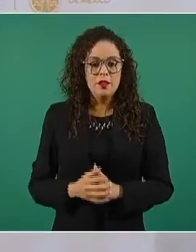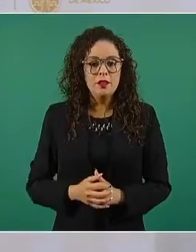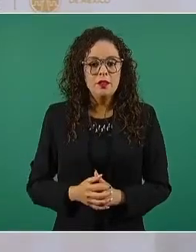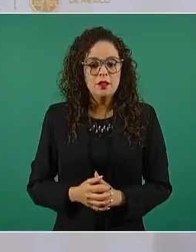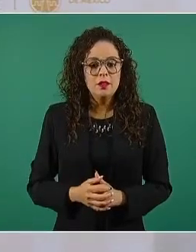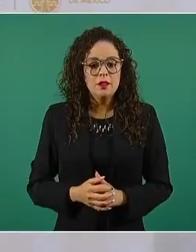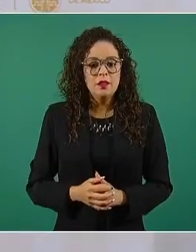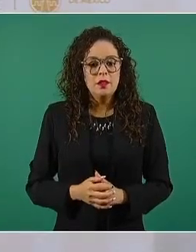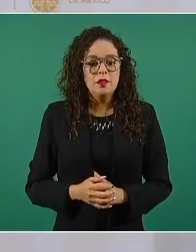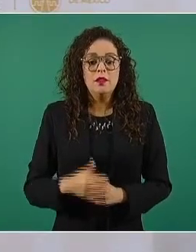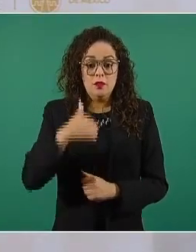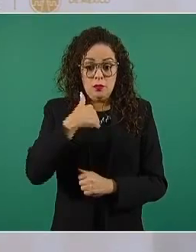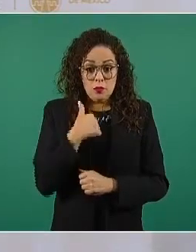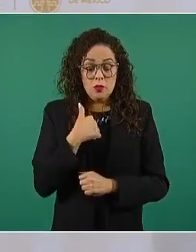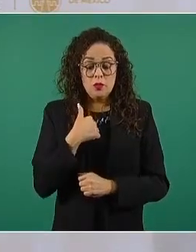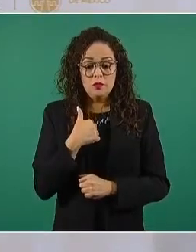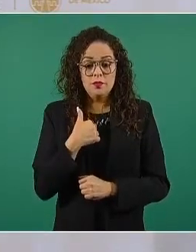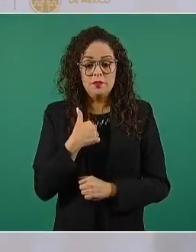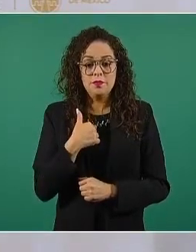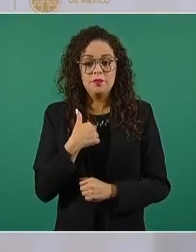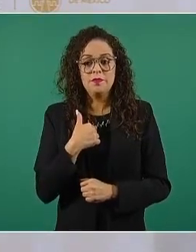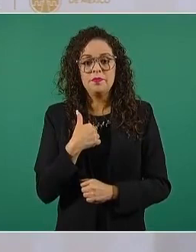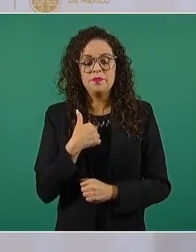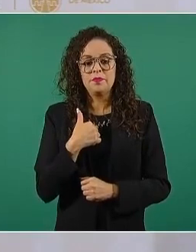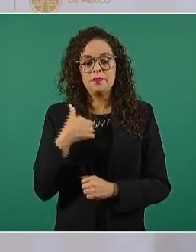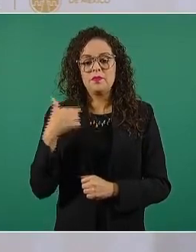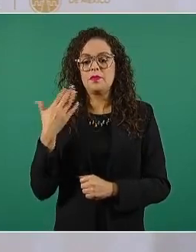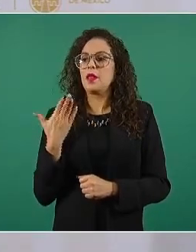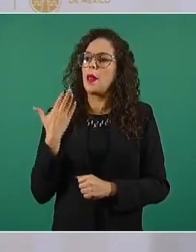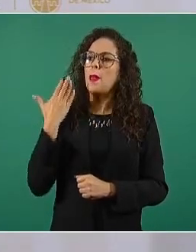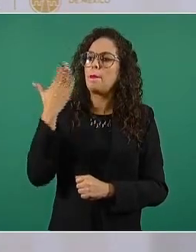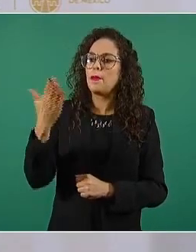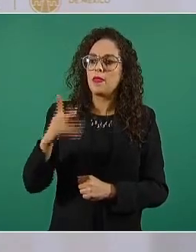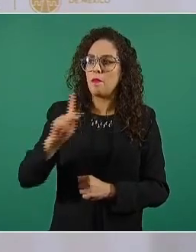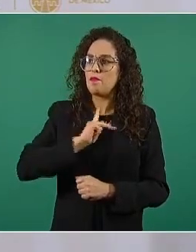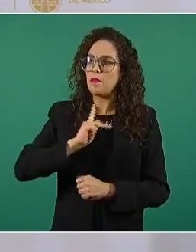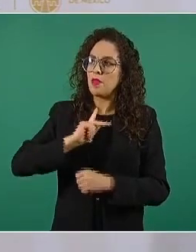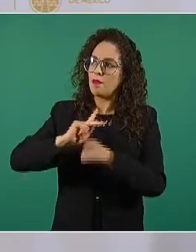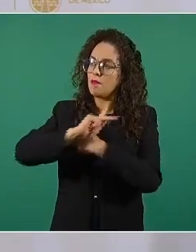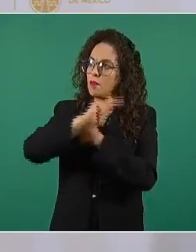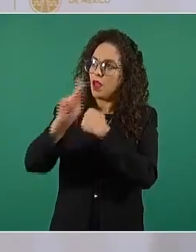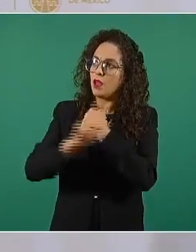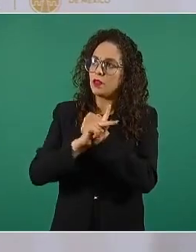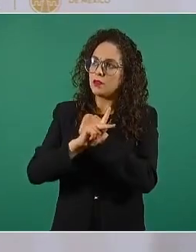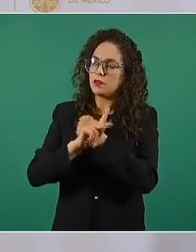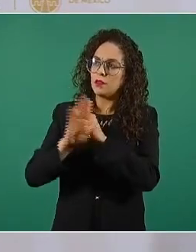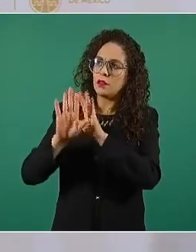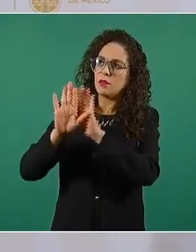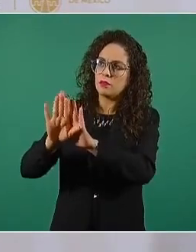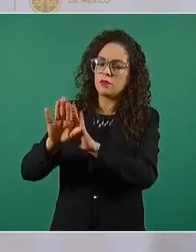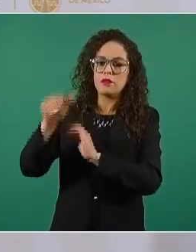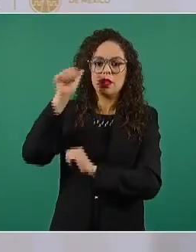yo pido a mi país que dejen de deportar a veteranos militares de Estados Unidos